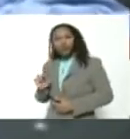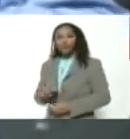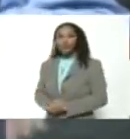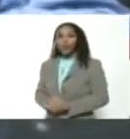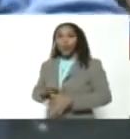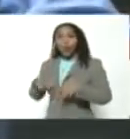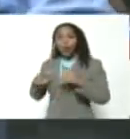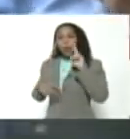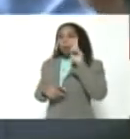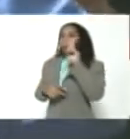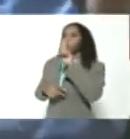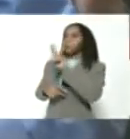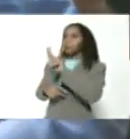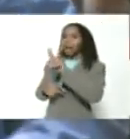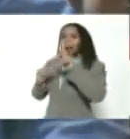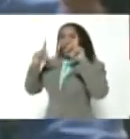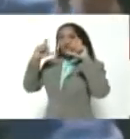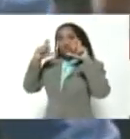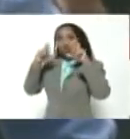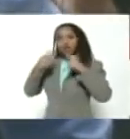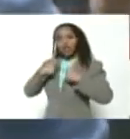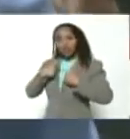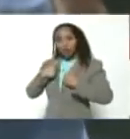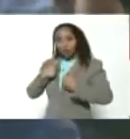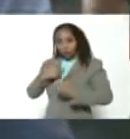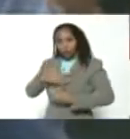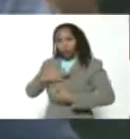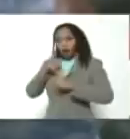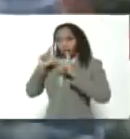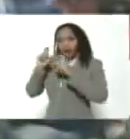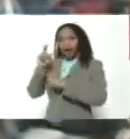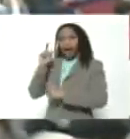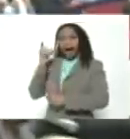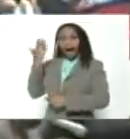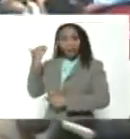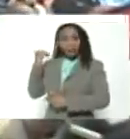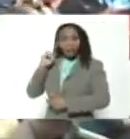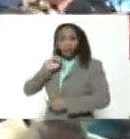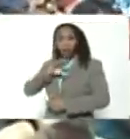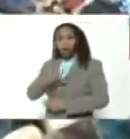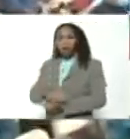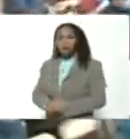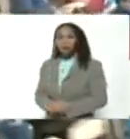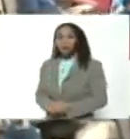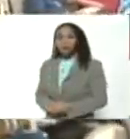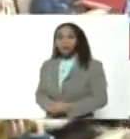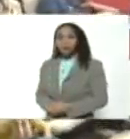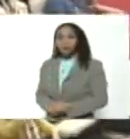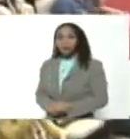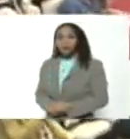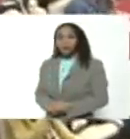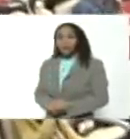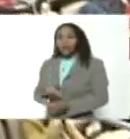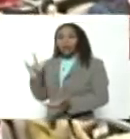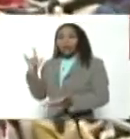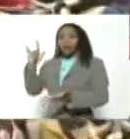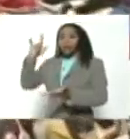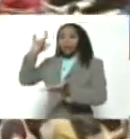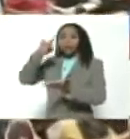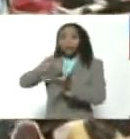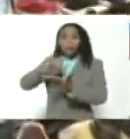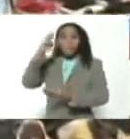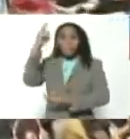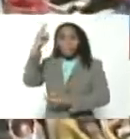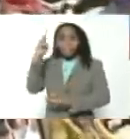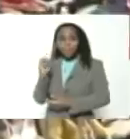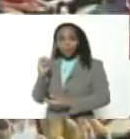cuando miro las imágenes que tomé en aquel entonces. Y sobrevolábamos Petare,